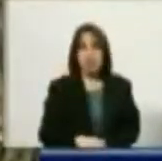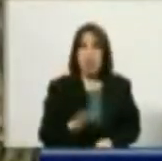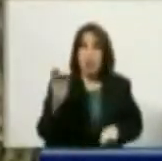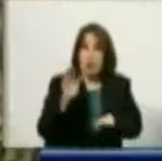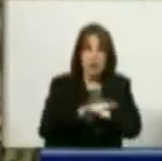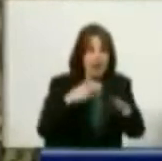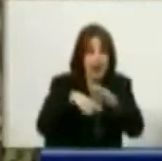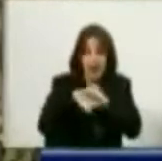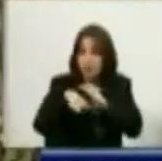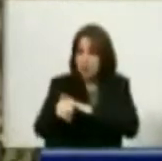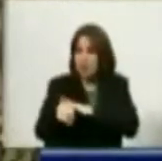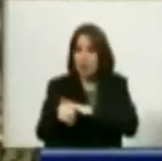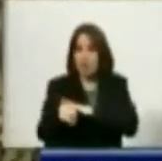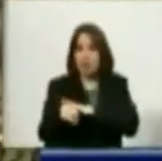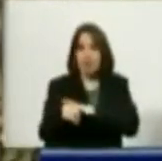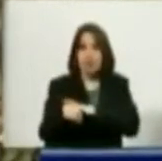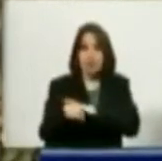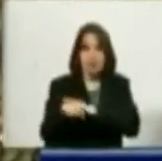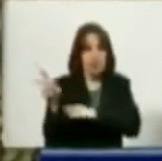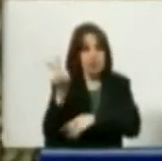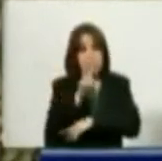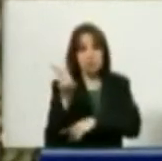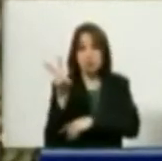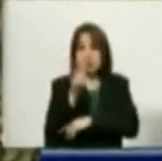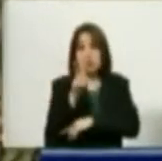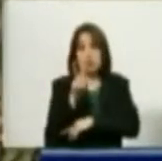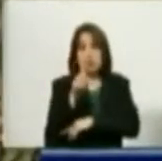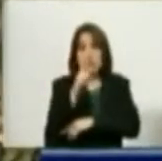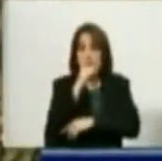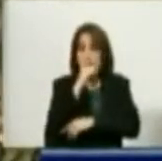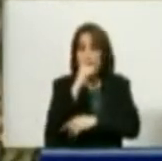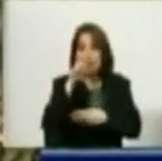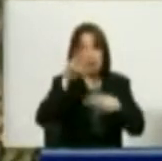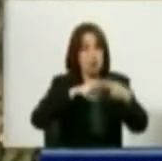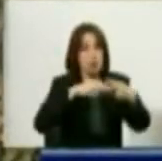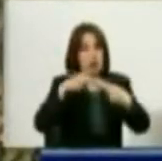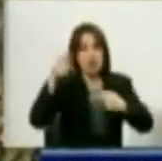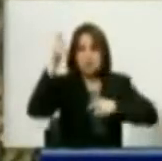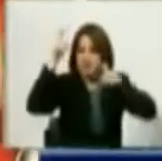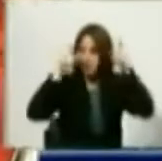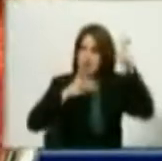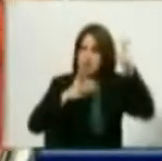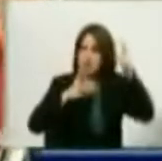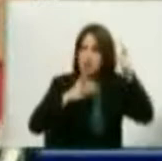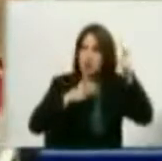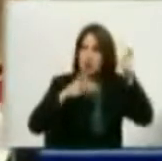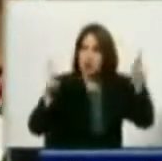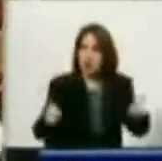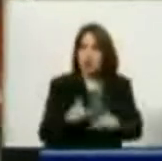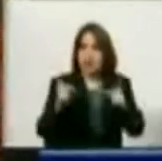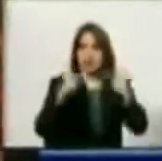la puerta de entrada de Venezuela numeral chavismo es